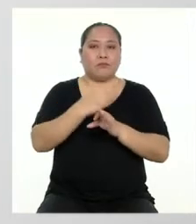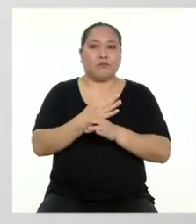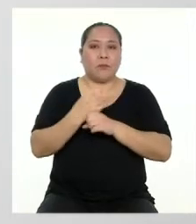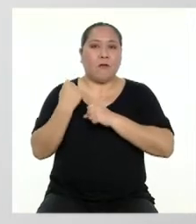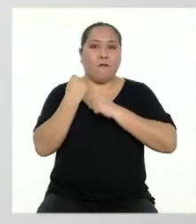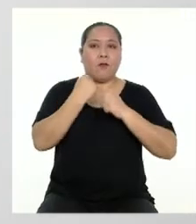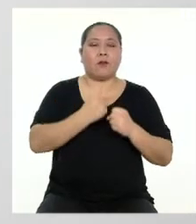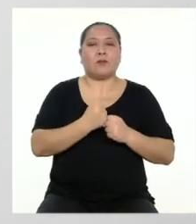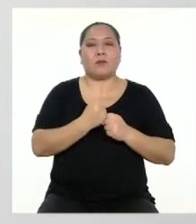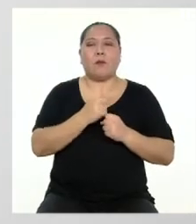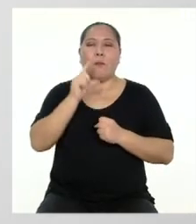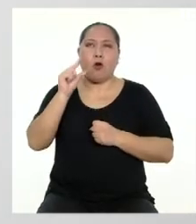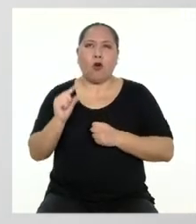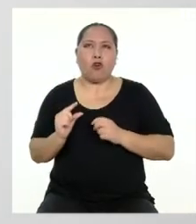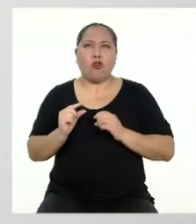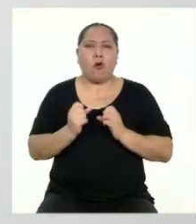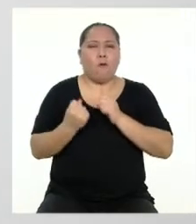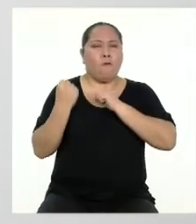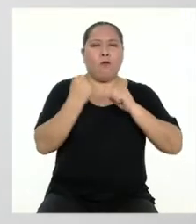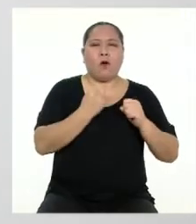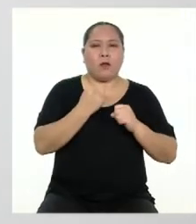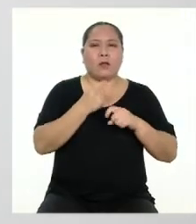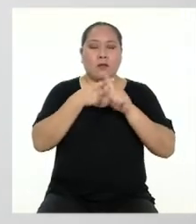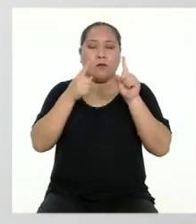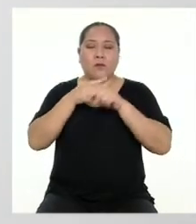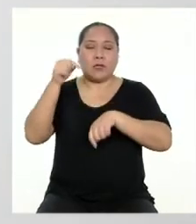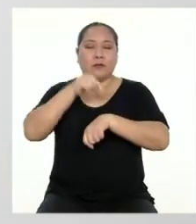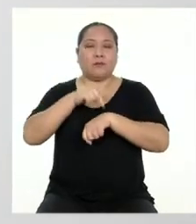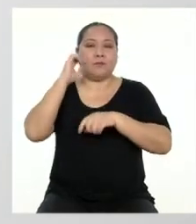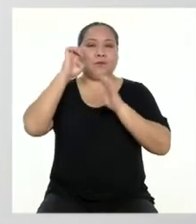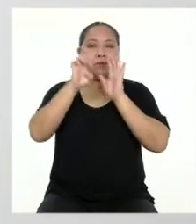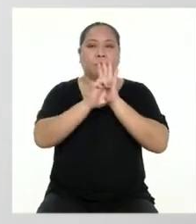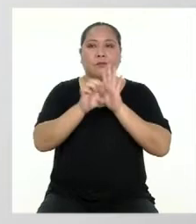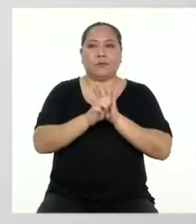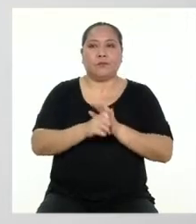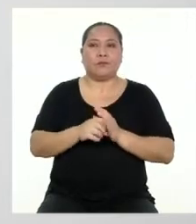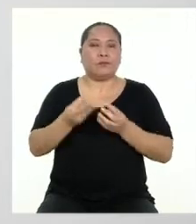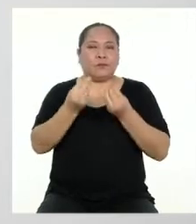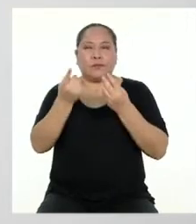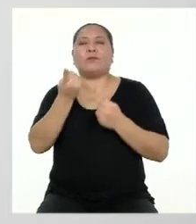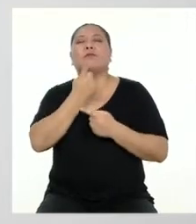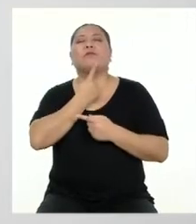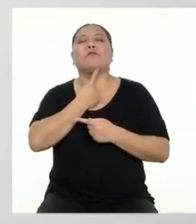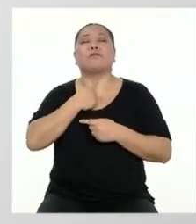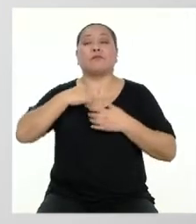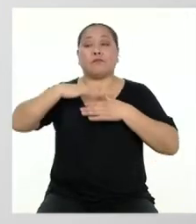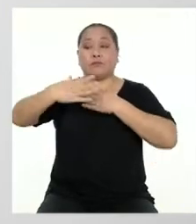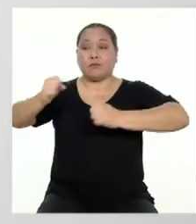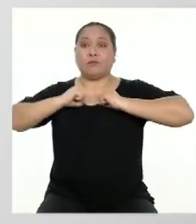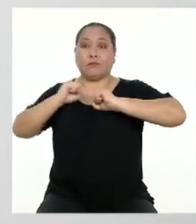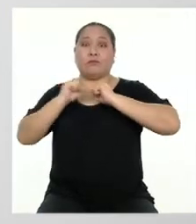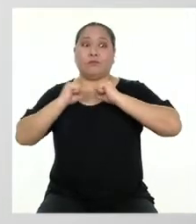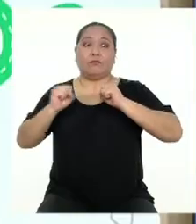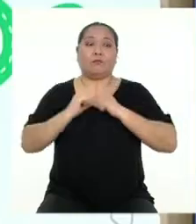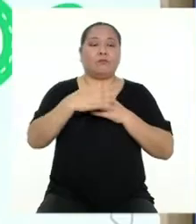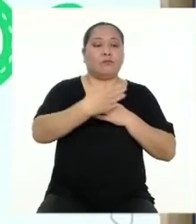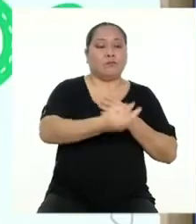con mayor o menor intensidad en diferentes momentos. Por ejemplo, podemos tener más sed luego de hacer ejercicios que después de